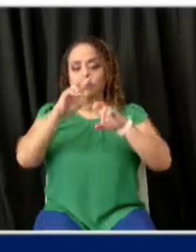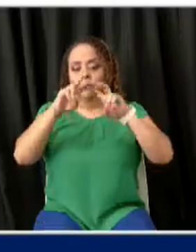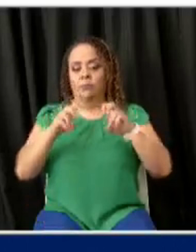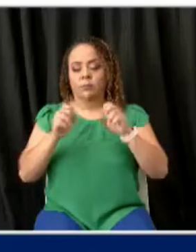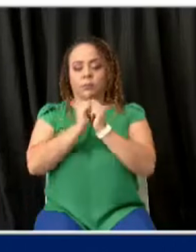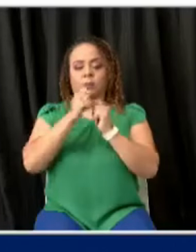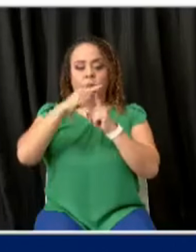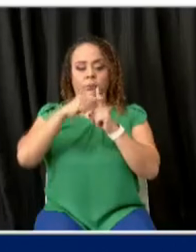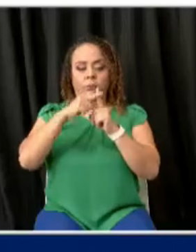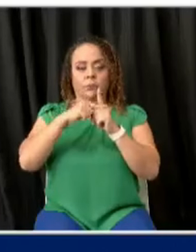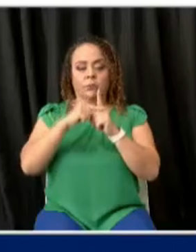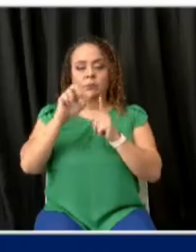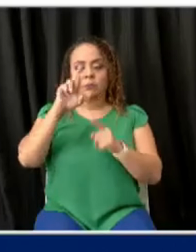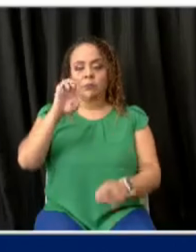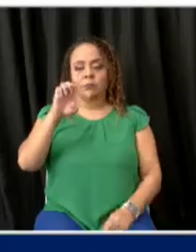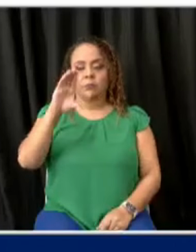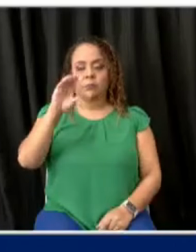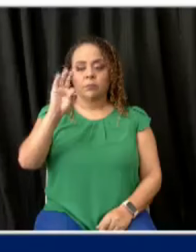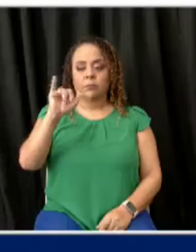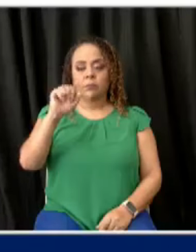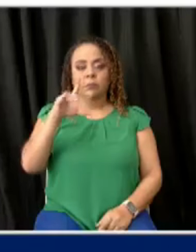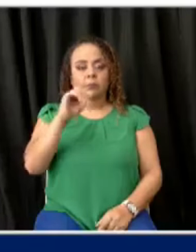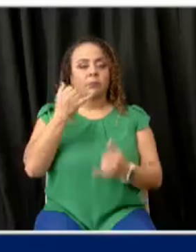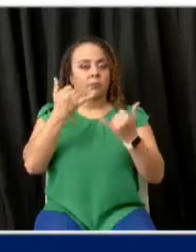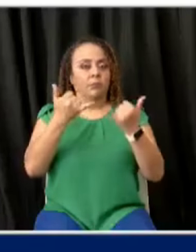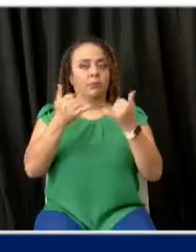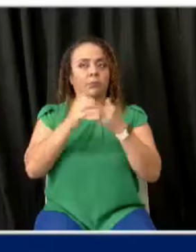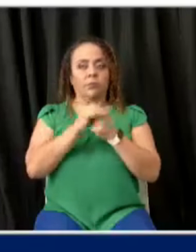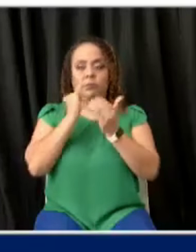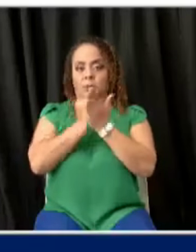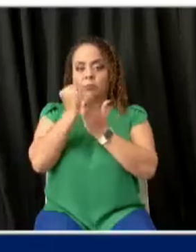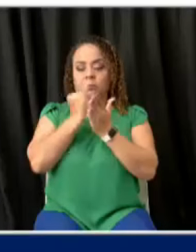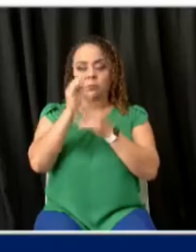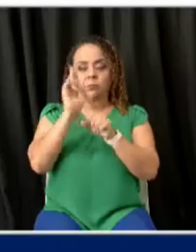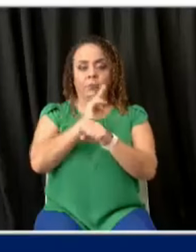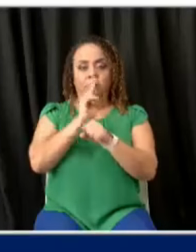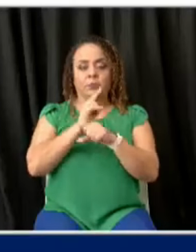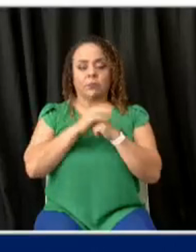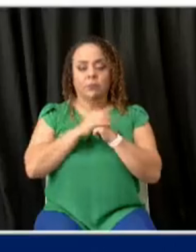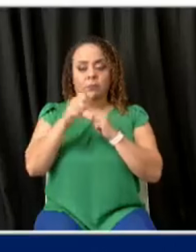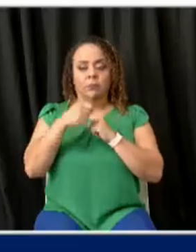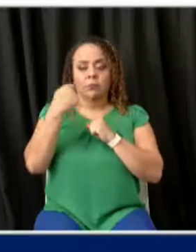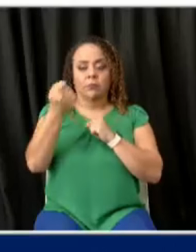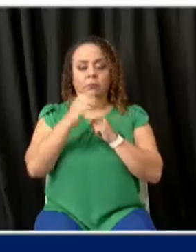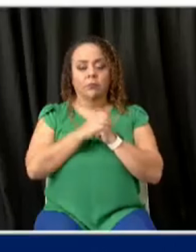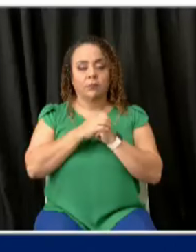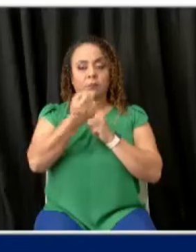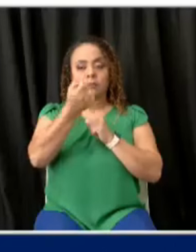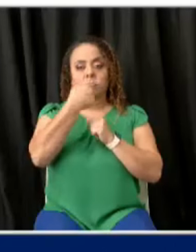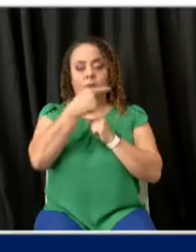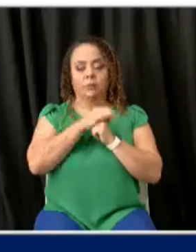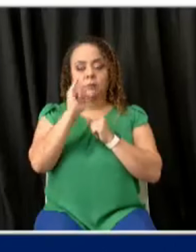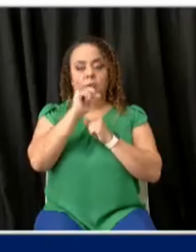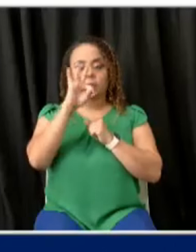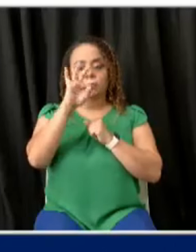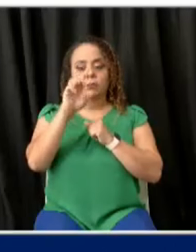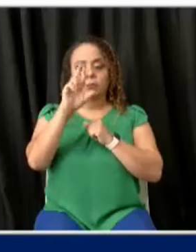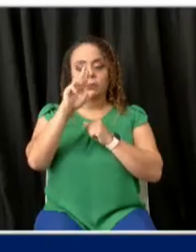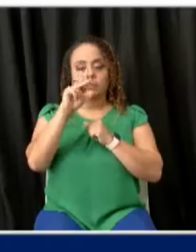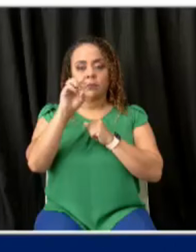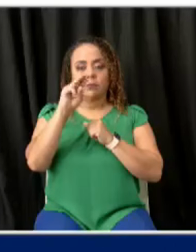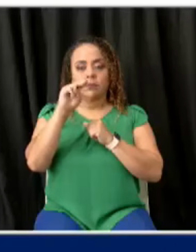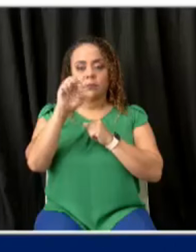la temperatura rectal, o actualmente, digamos, en investigaciones se está usando que se les da una cápsula que es un termómetro,